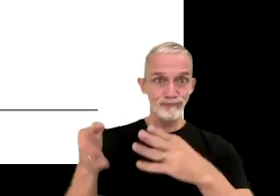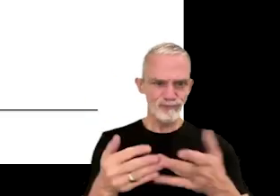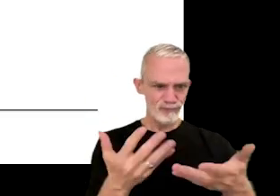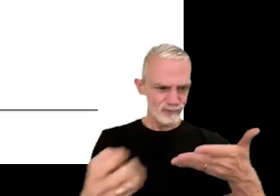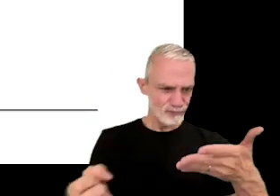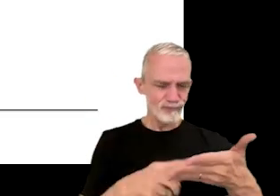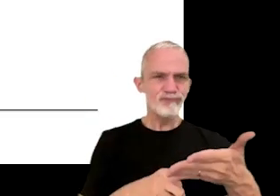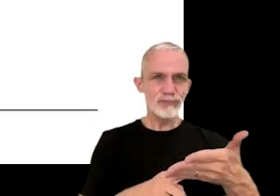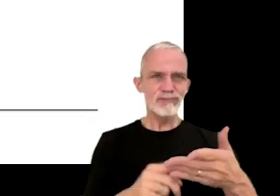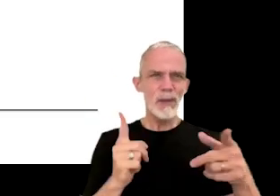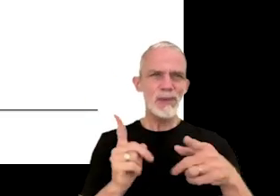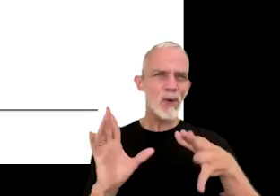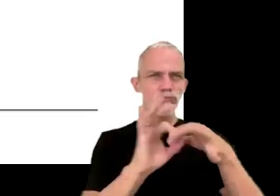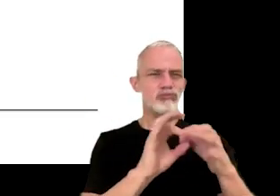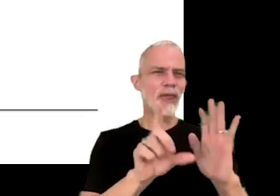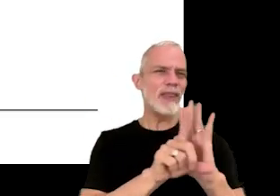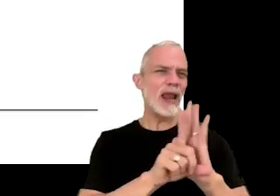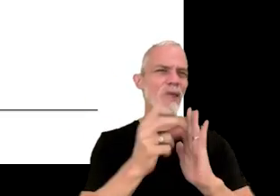los lineamientos de la ley